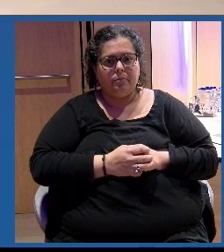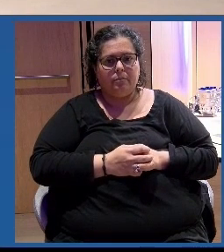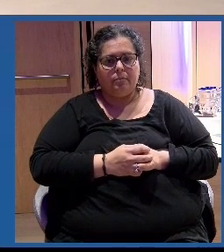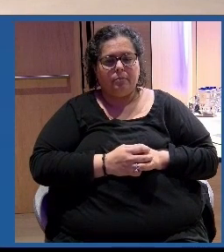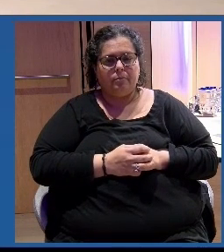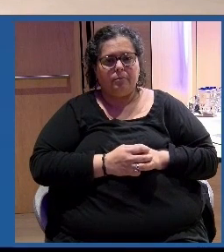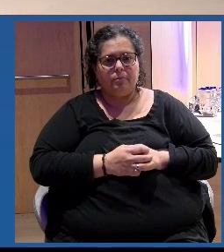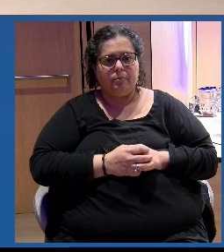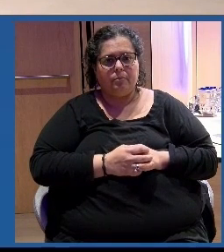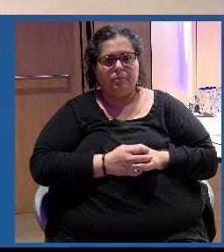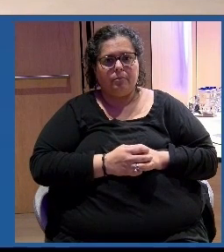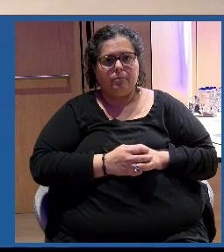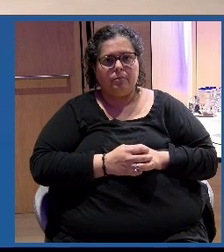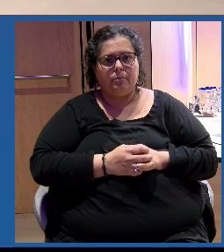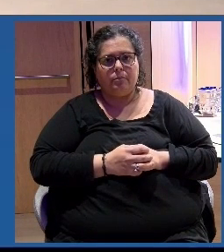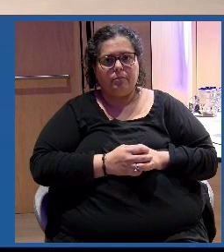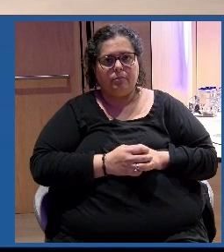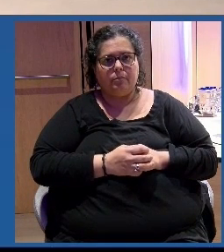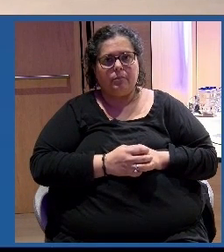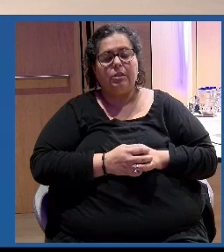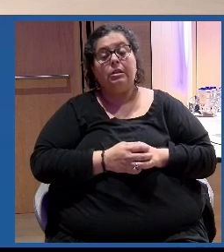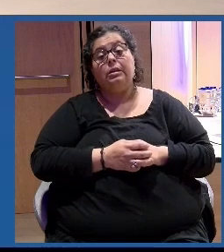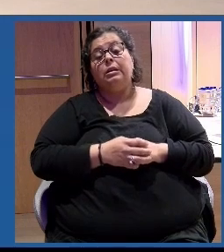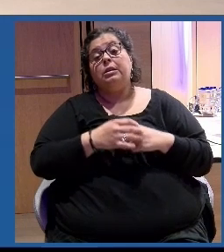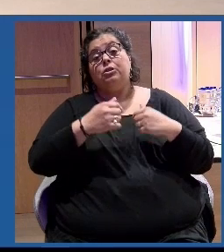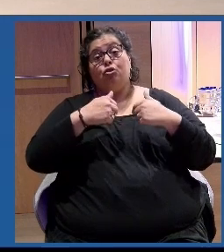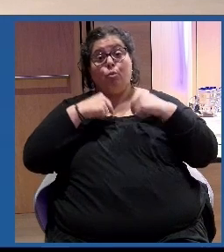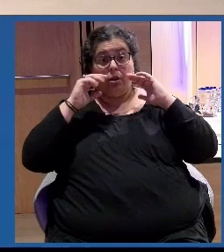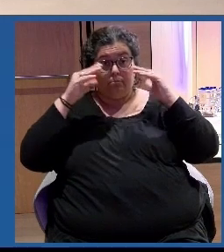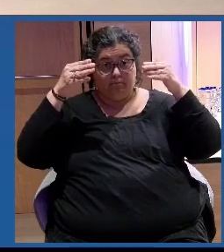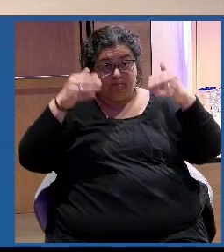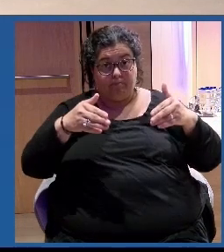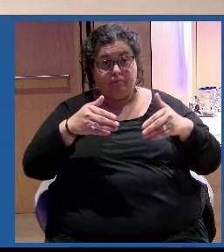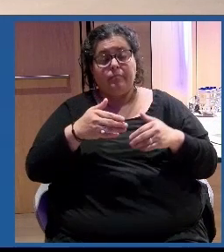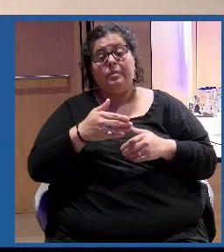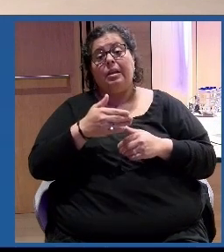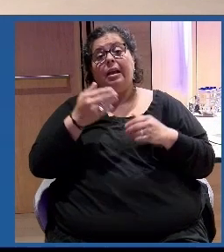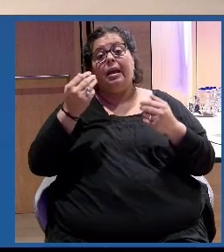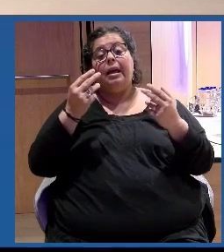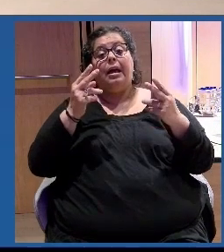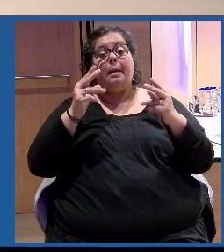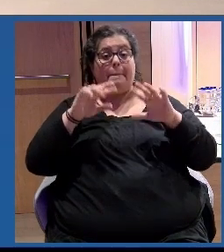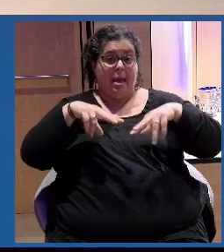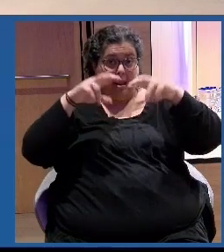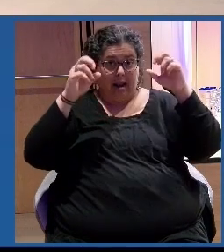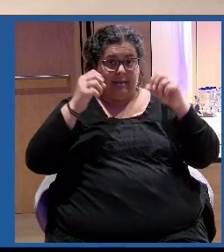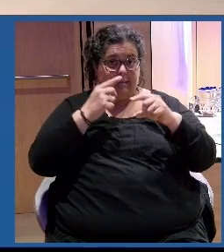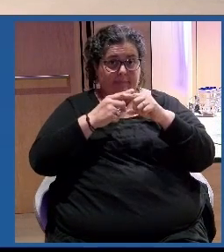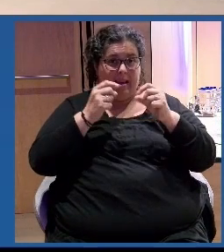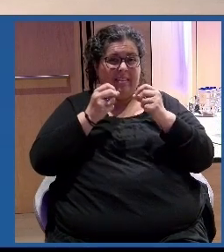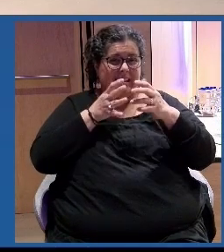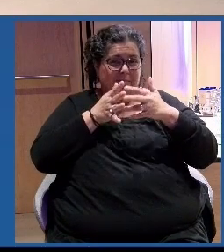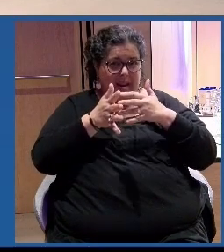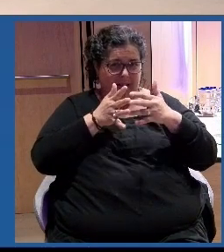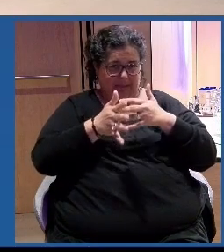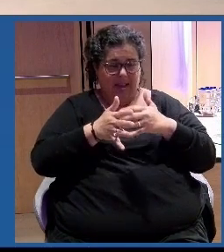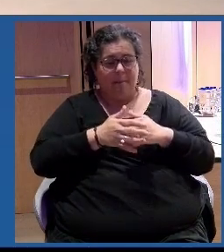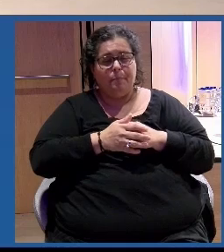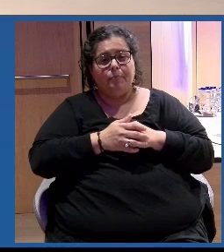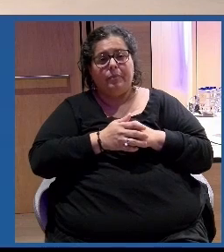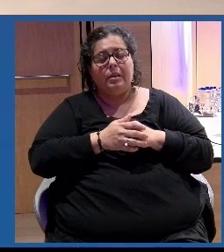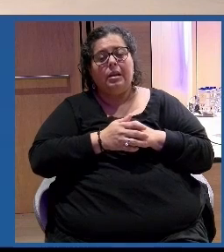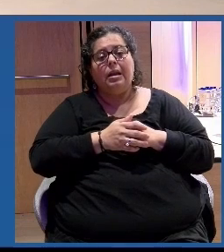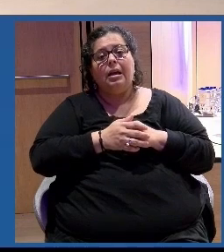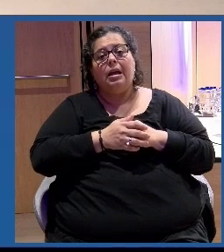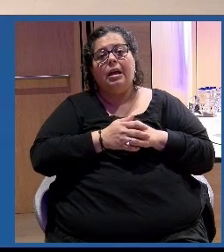Entonces, yo voy a centrar mi análisis en lo que llamamos el Infotransparencia, que es el portal, como les comentaba recién. Nosotros tenemos que